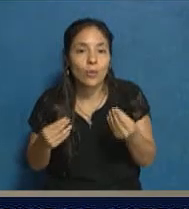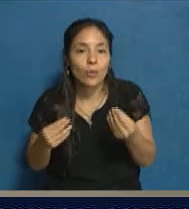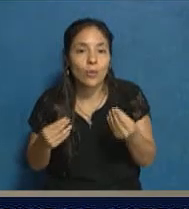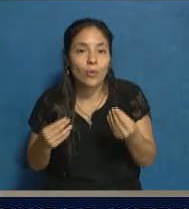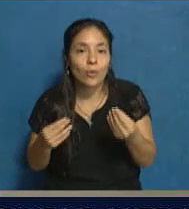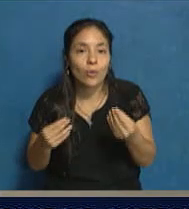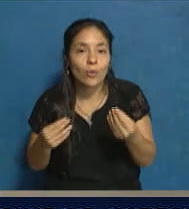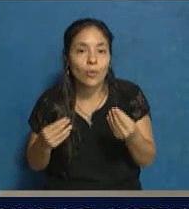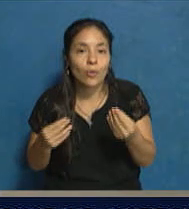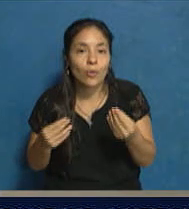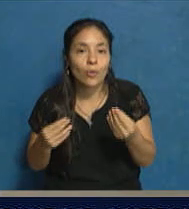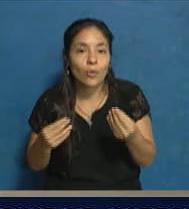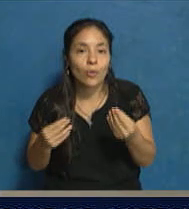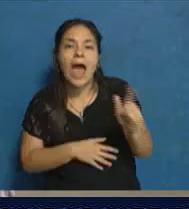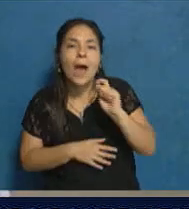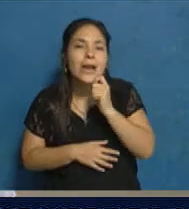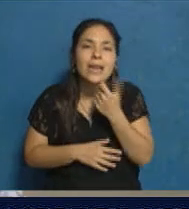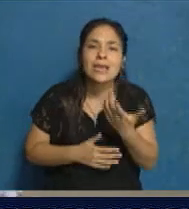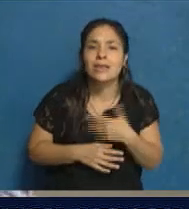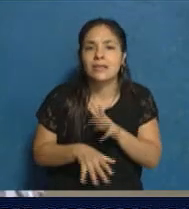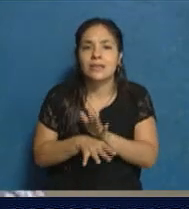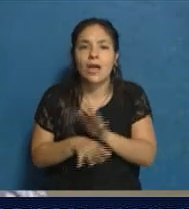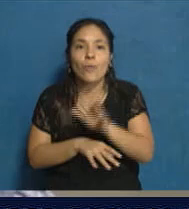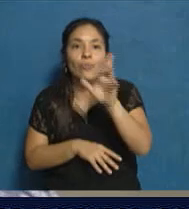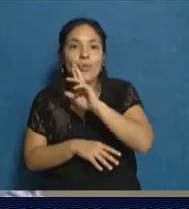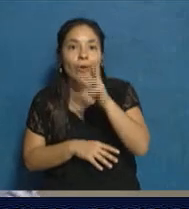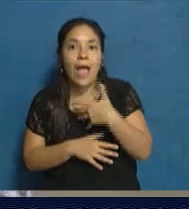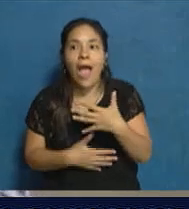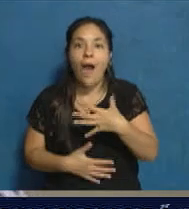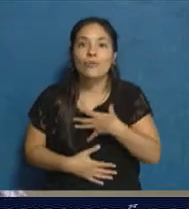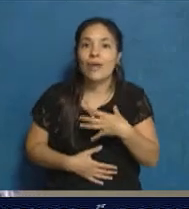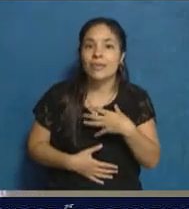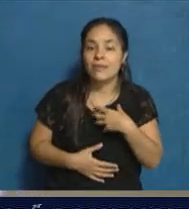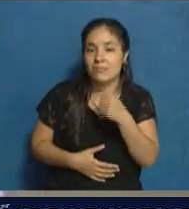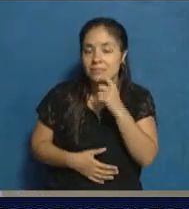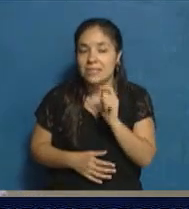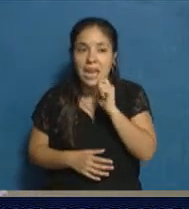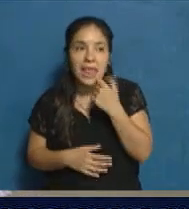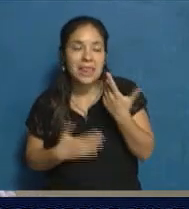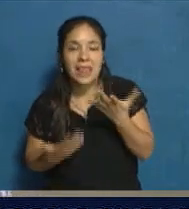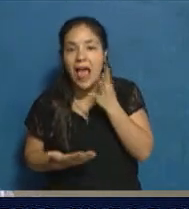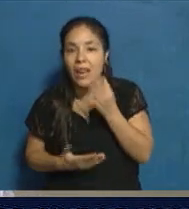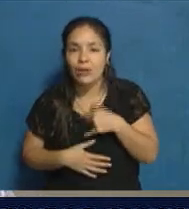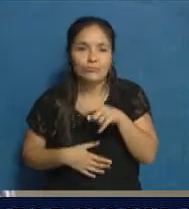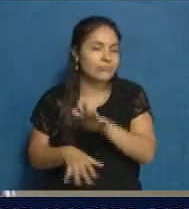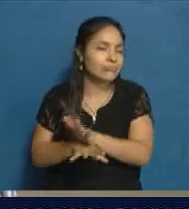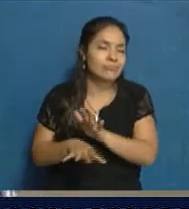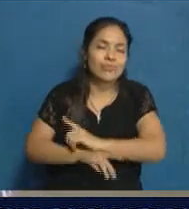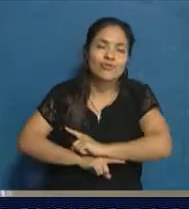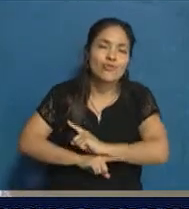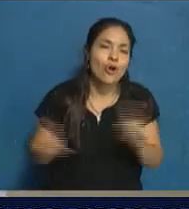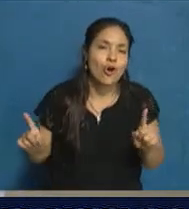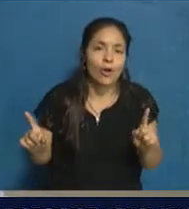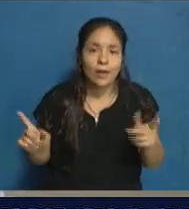el piropo, o antes era como, bueno, si yo ayudo a la mujer en su autoestima porque se siente linda. Bueno, entender que esas actitudes ya no estaban